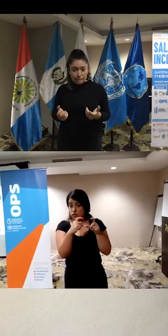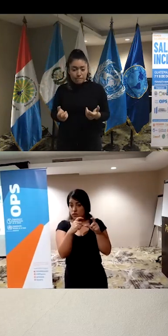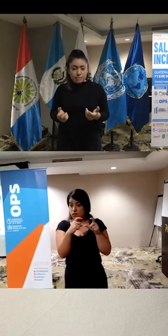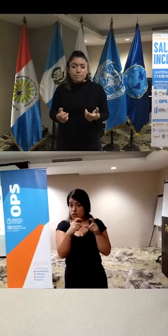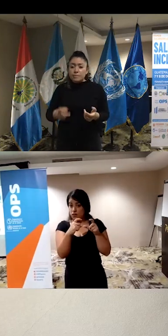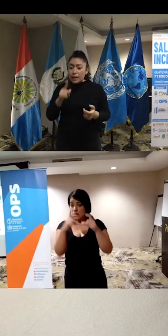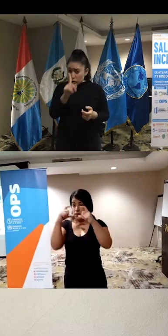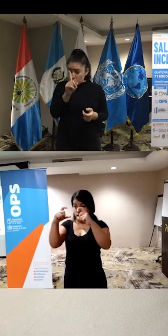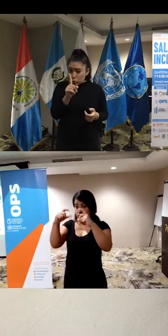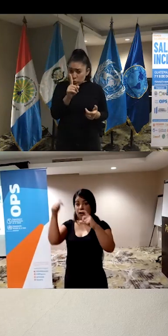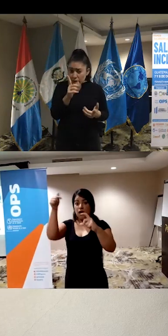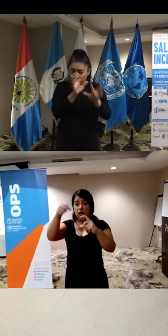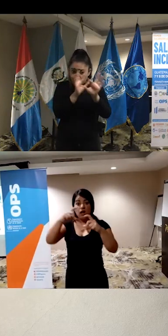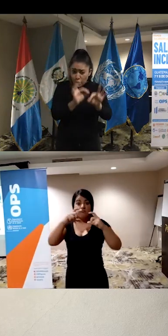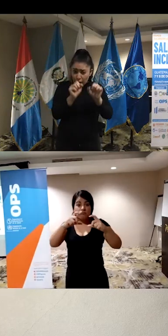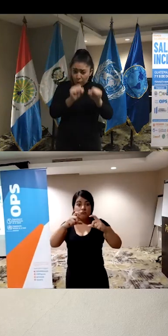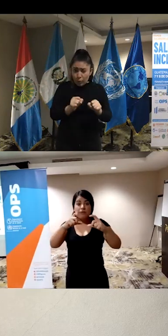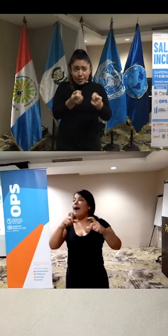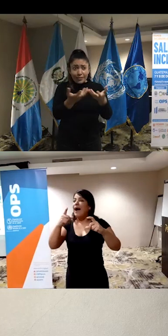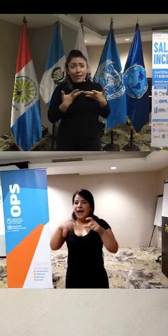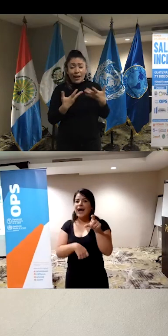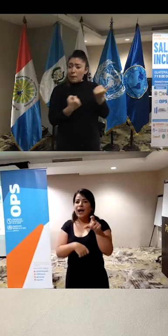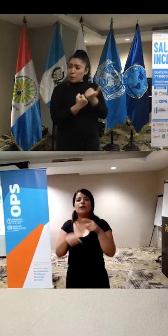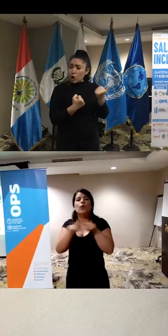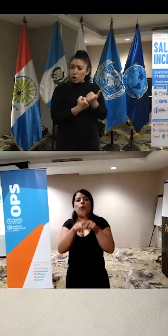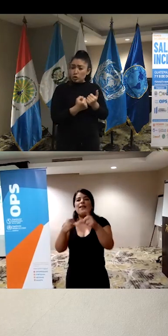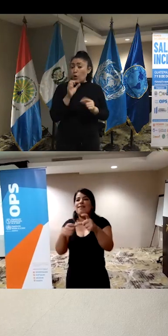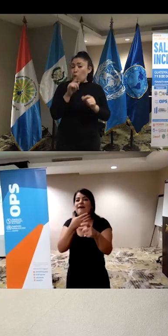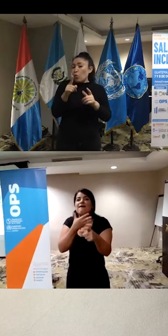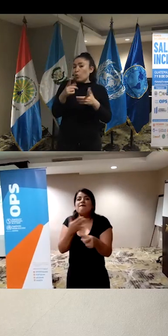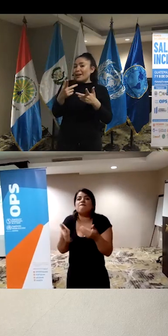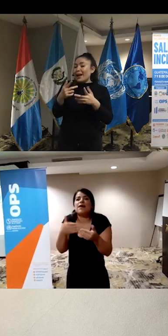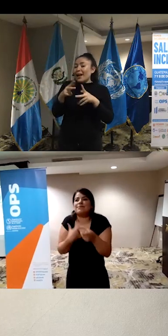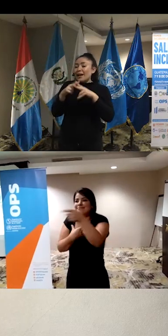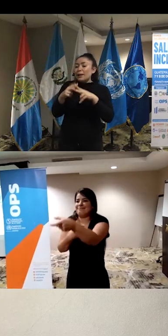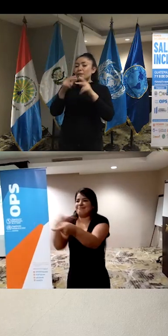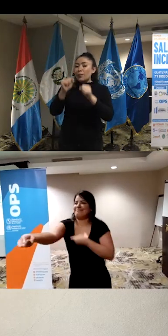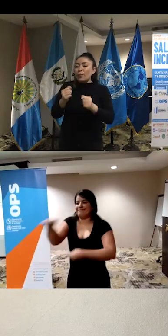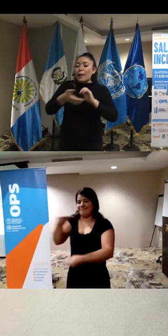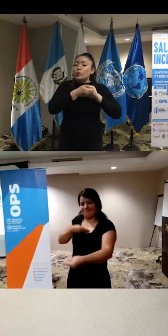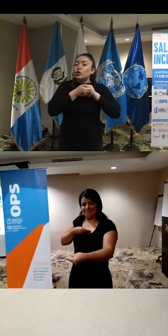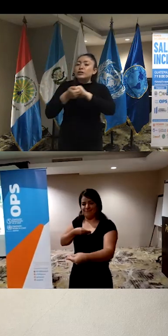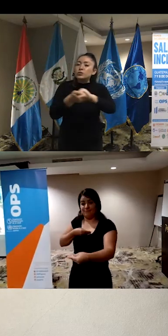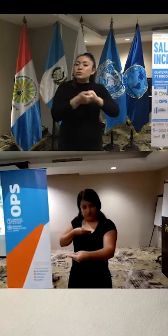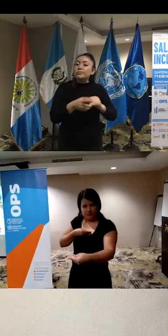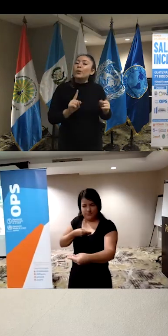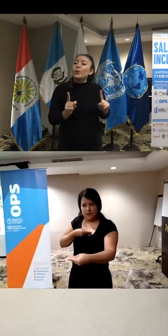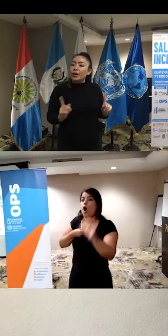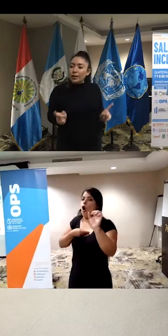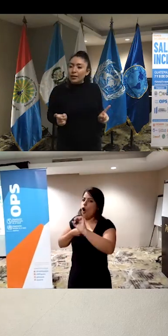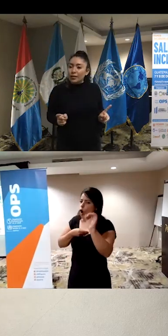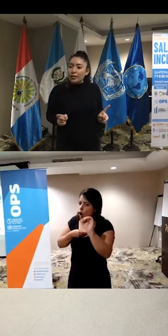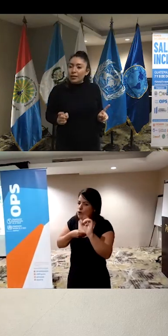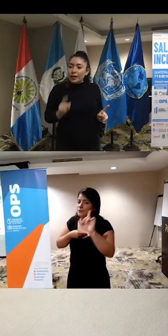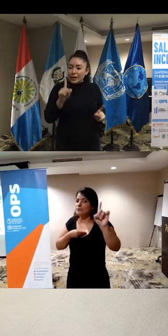es un medio para acceder a apoyos o es un instrumento de estigmatización. Esa es una